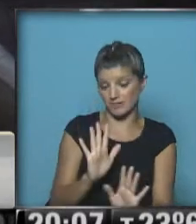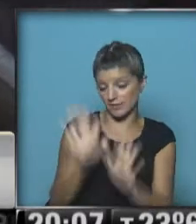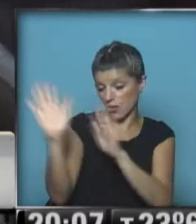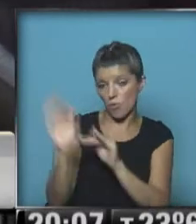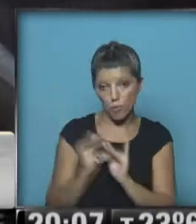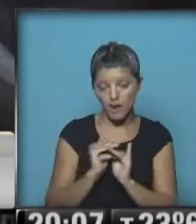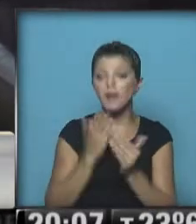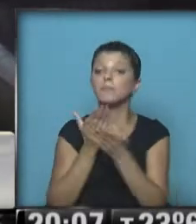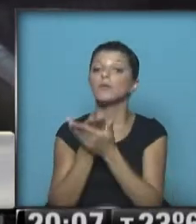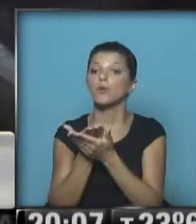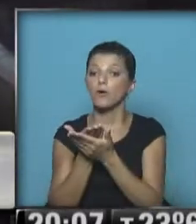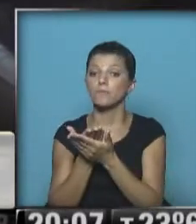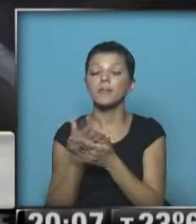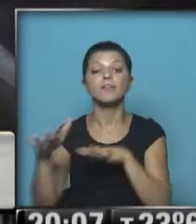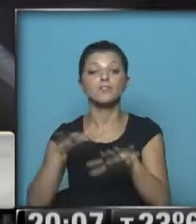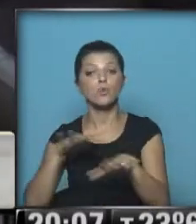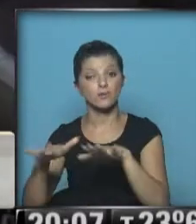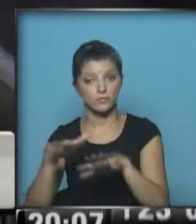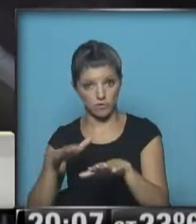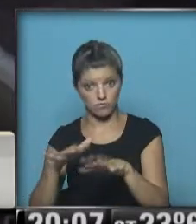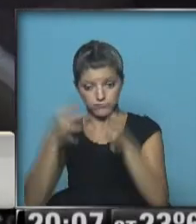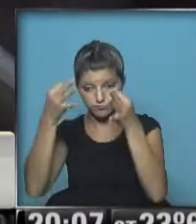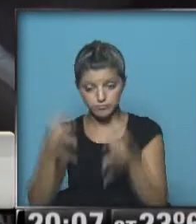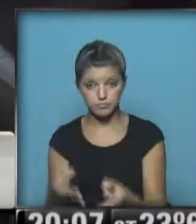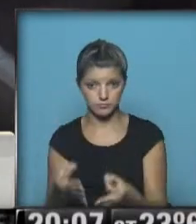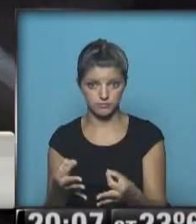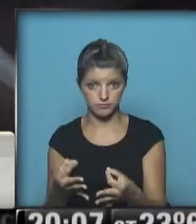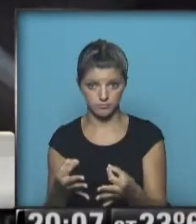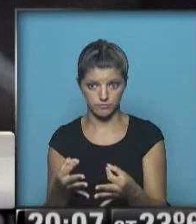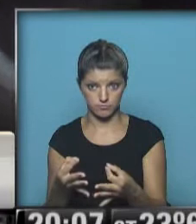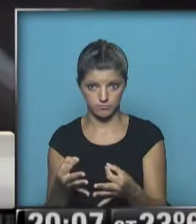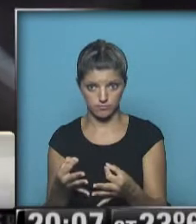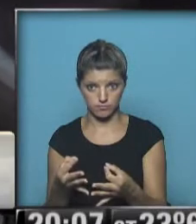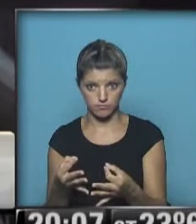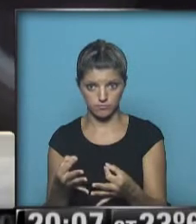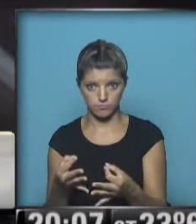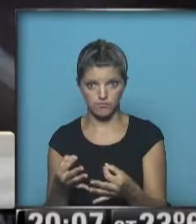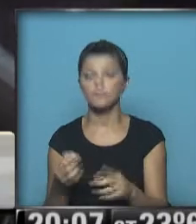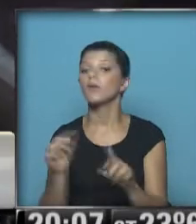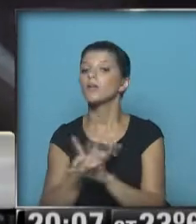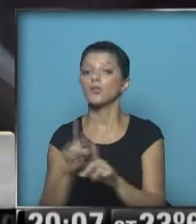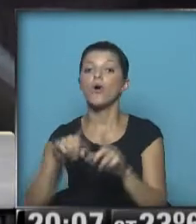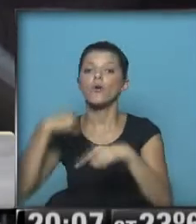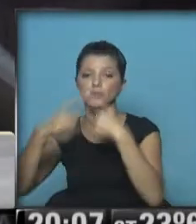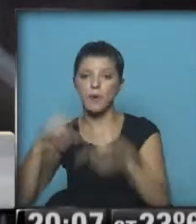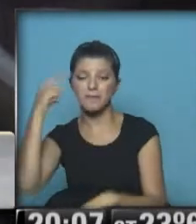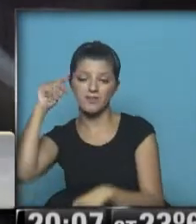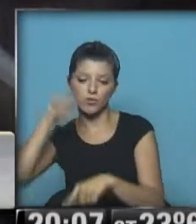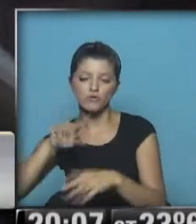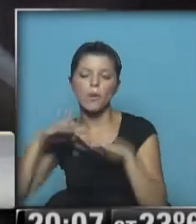estar a la altura de las circunstancias en la medida de lo posible no seguir politizando